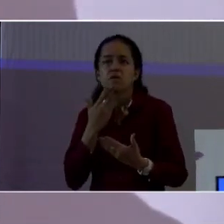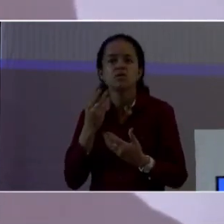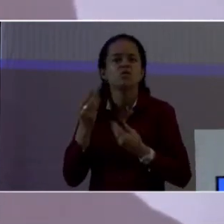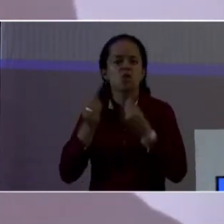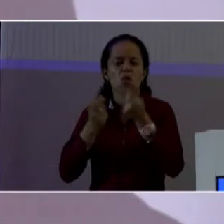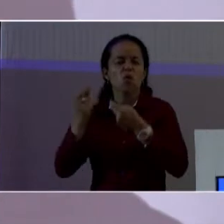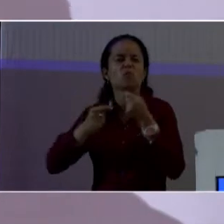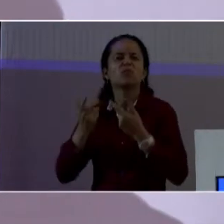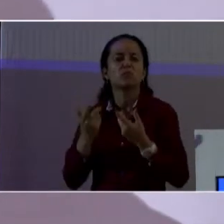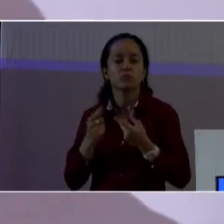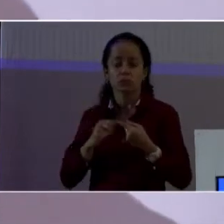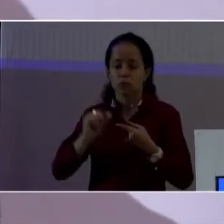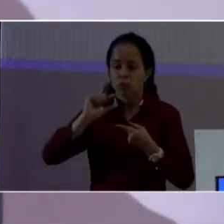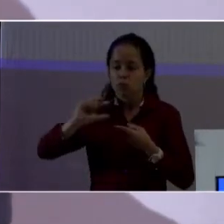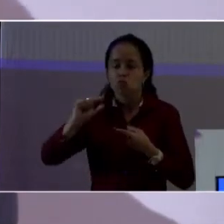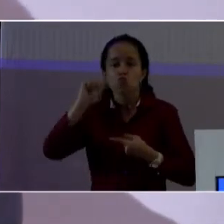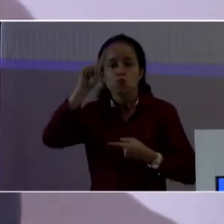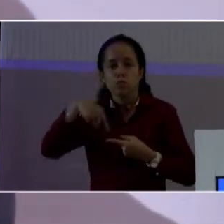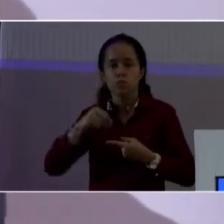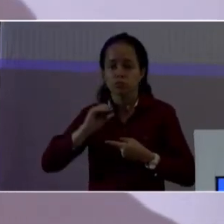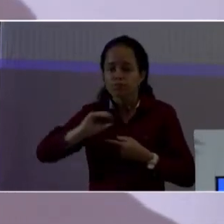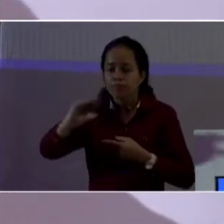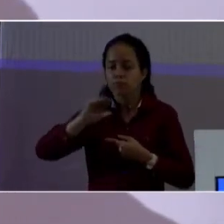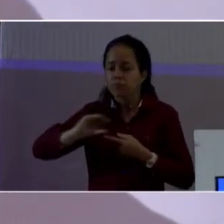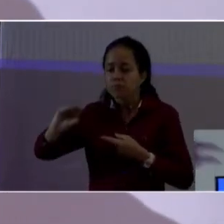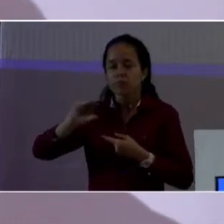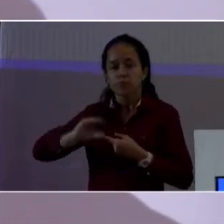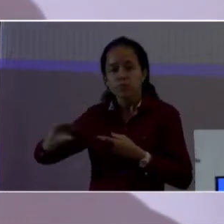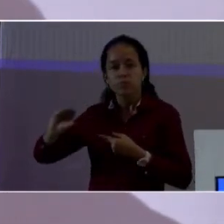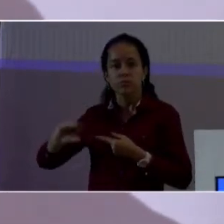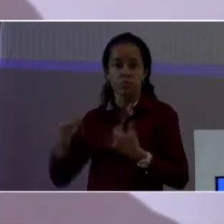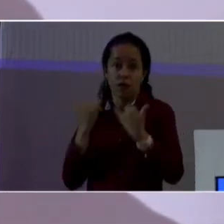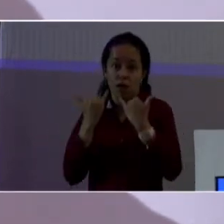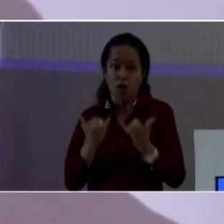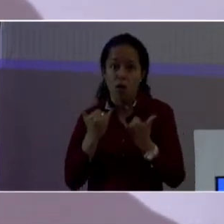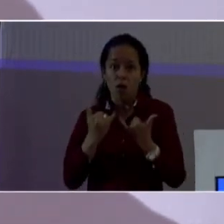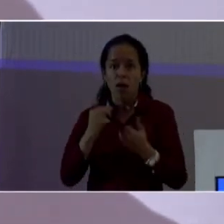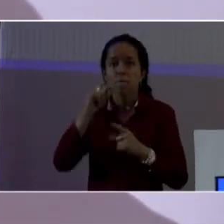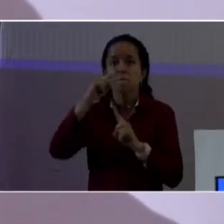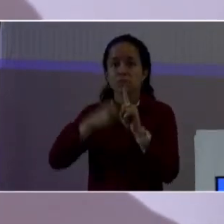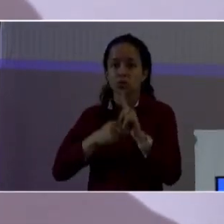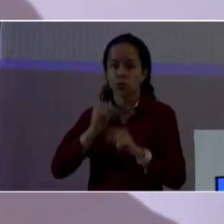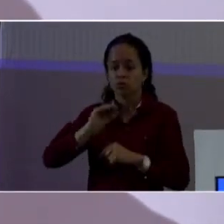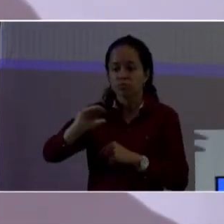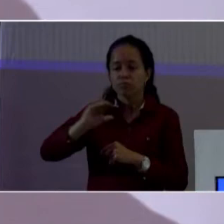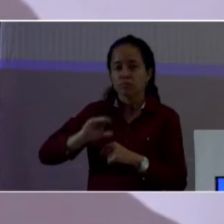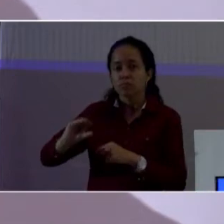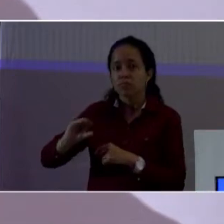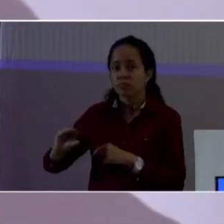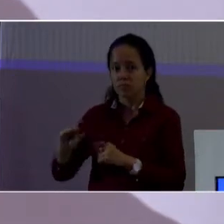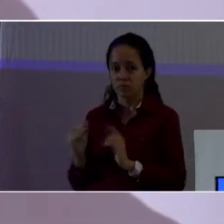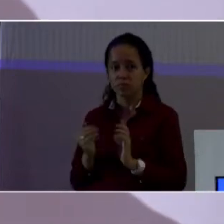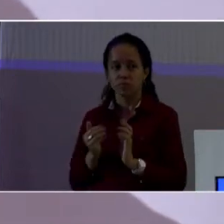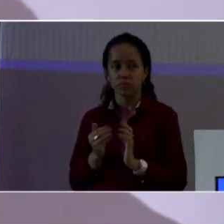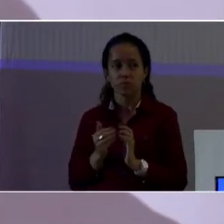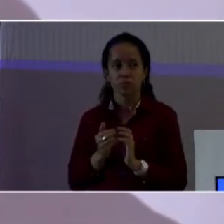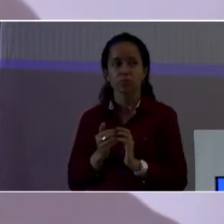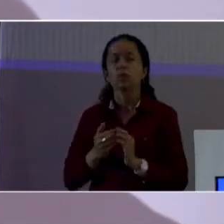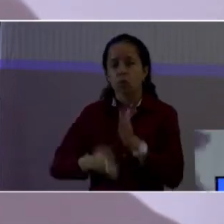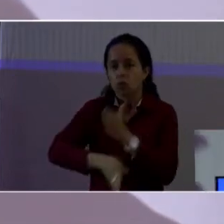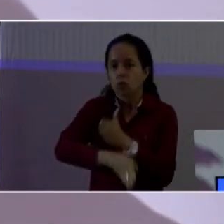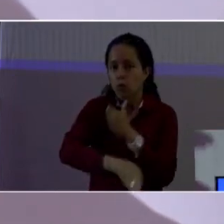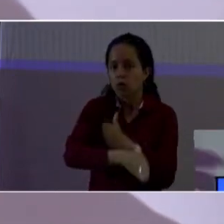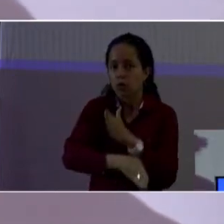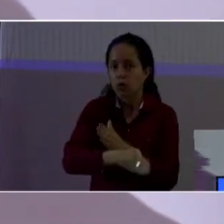La asignación básica, ahora pues atendemos la asignación mensual, la renta básica, que todavía